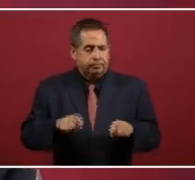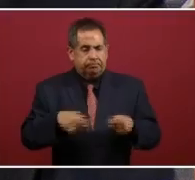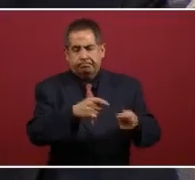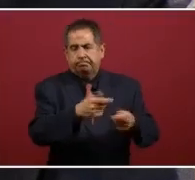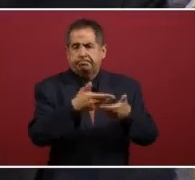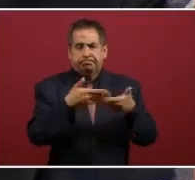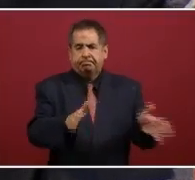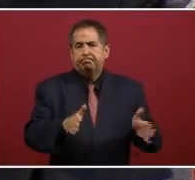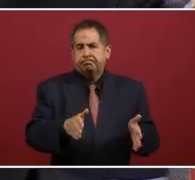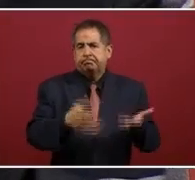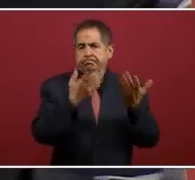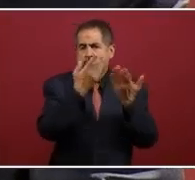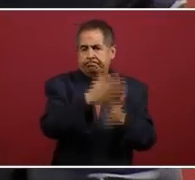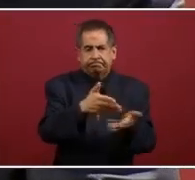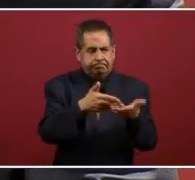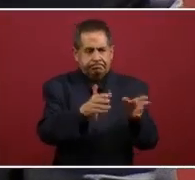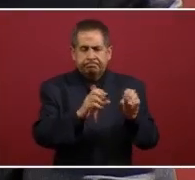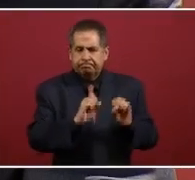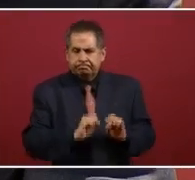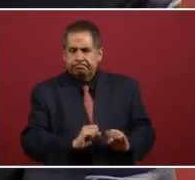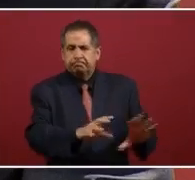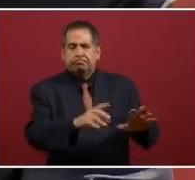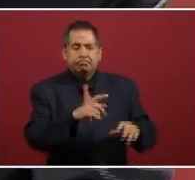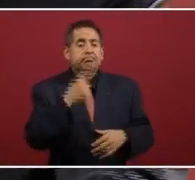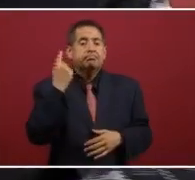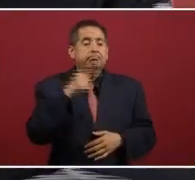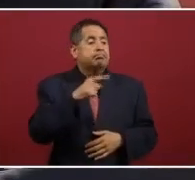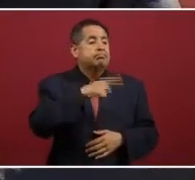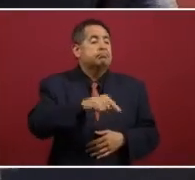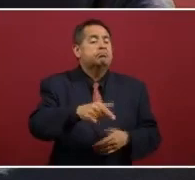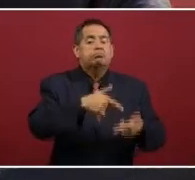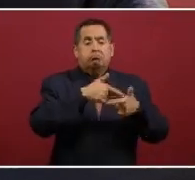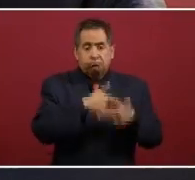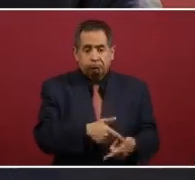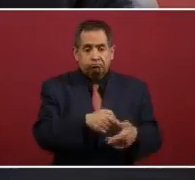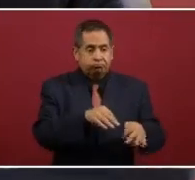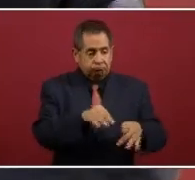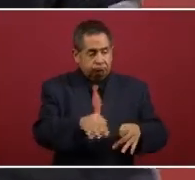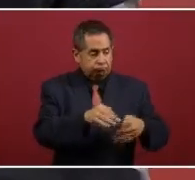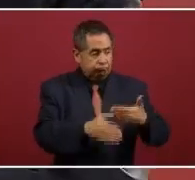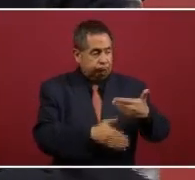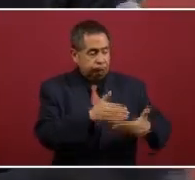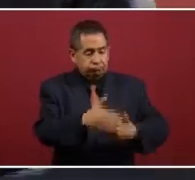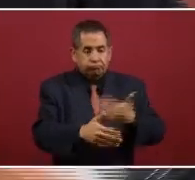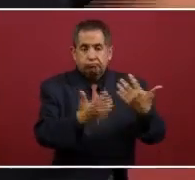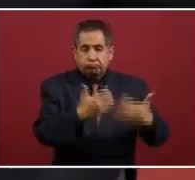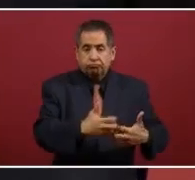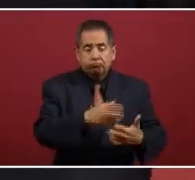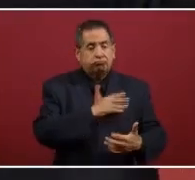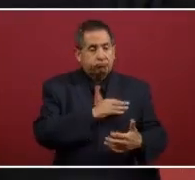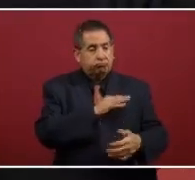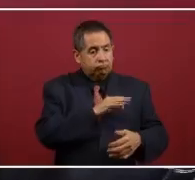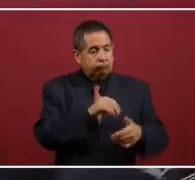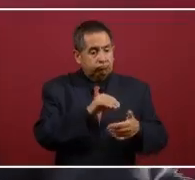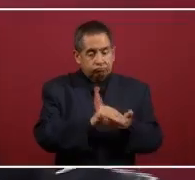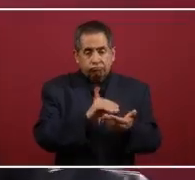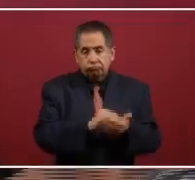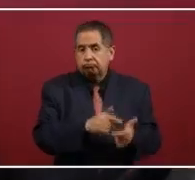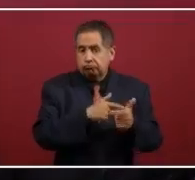descongelado las cuentas para que la empresa pueda seguir